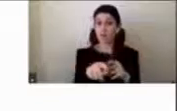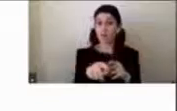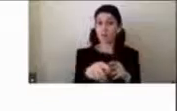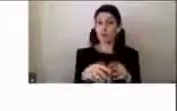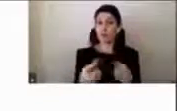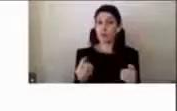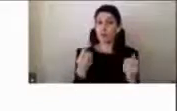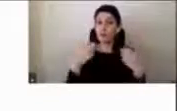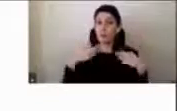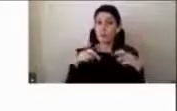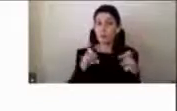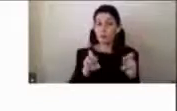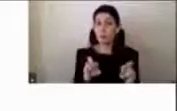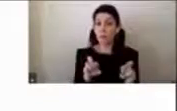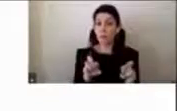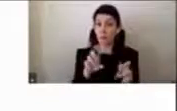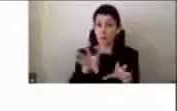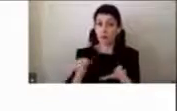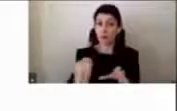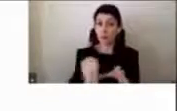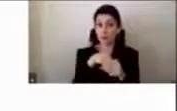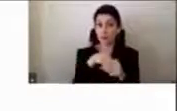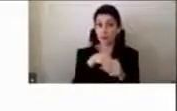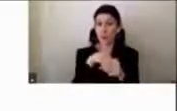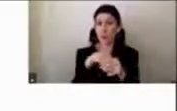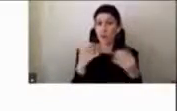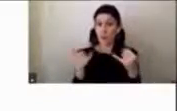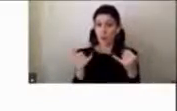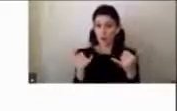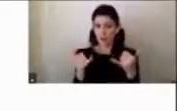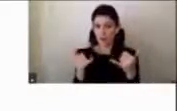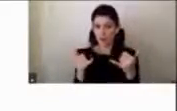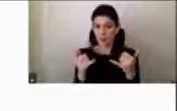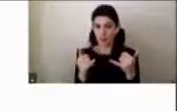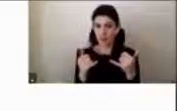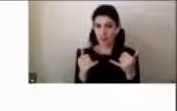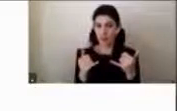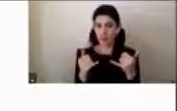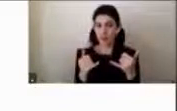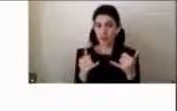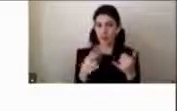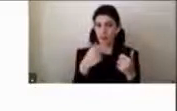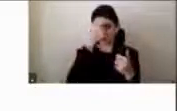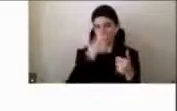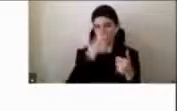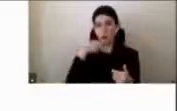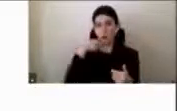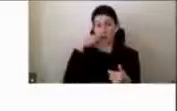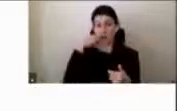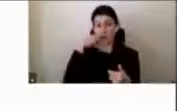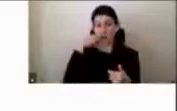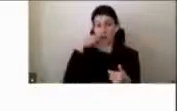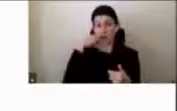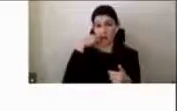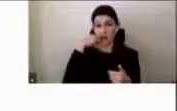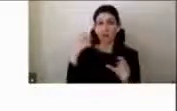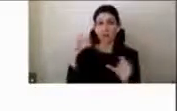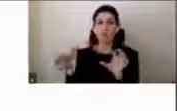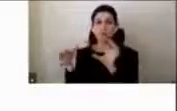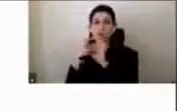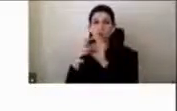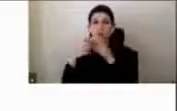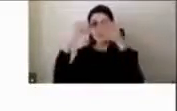oportunidades implicadas en la experiencia de jugar a nivel individual, humano, haciendo links con aspectos psicobiológicos a